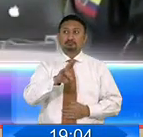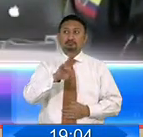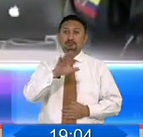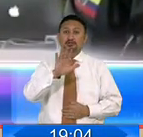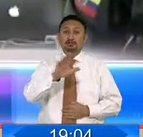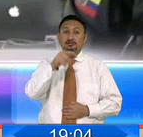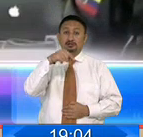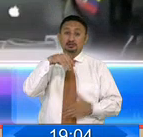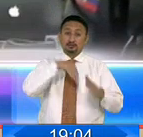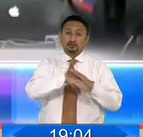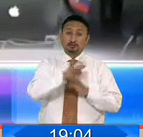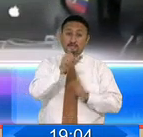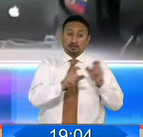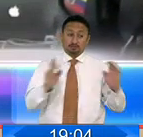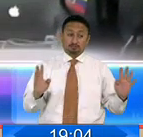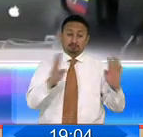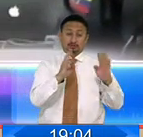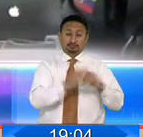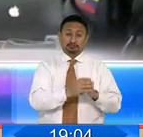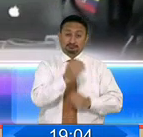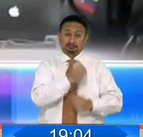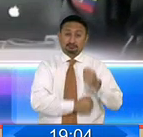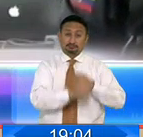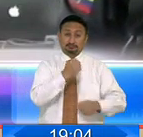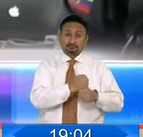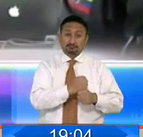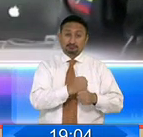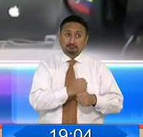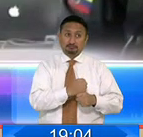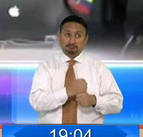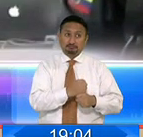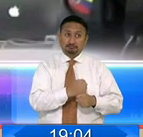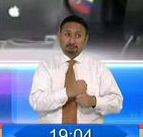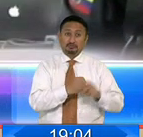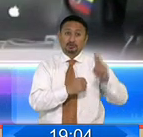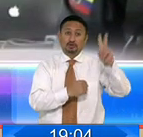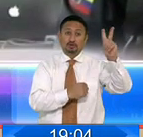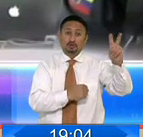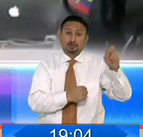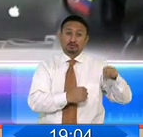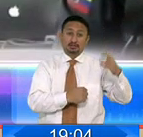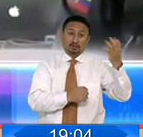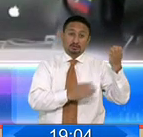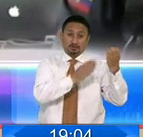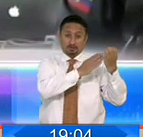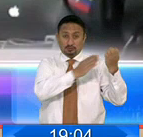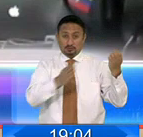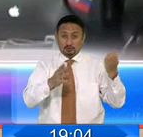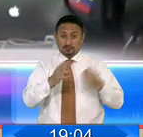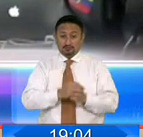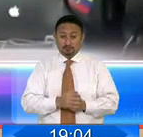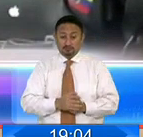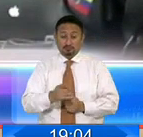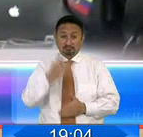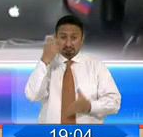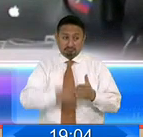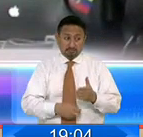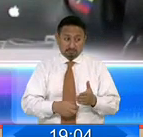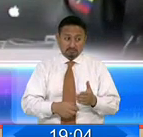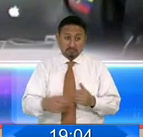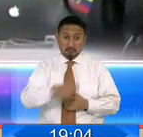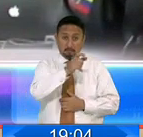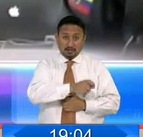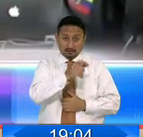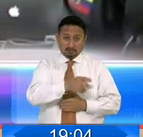amotinamientos que los hemos vivido en los últimos desde el año 2014 no hay sanciones para